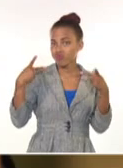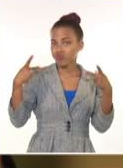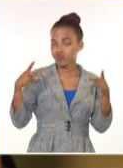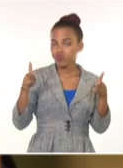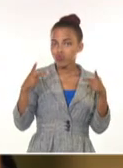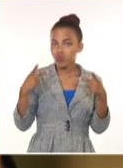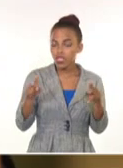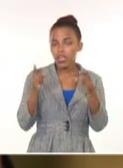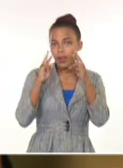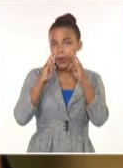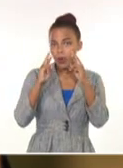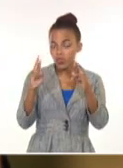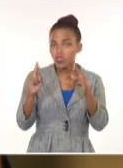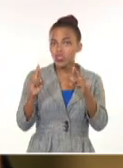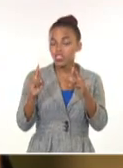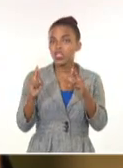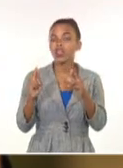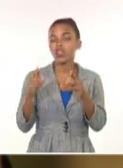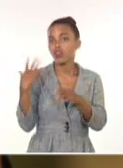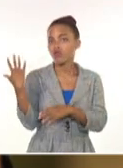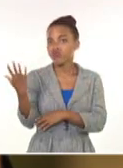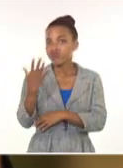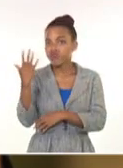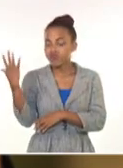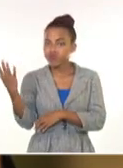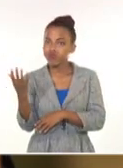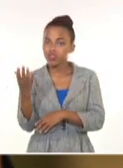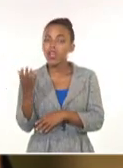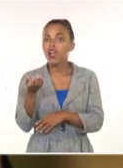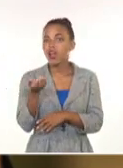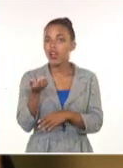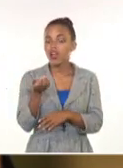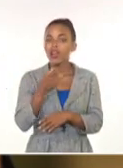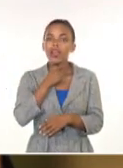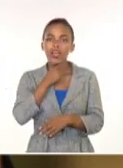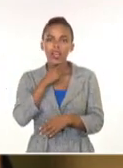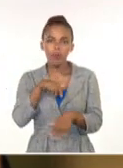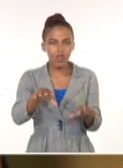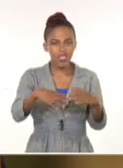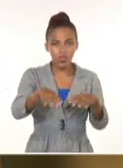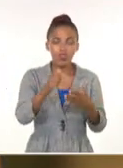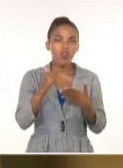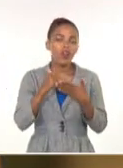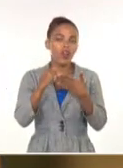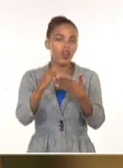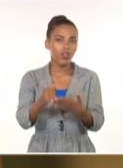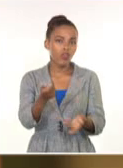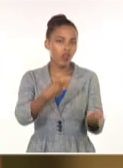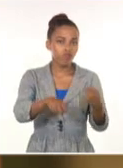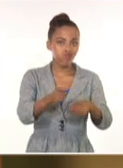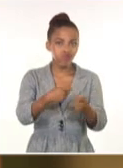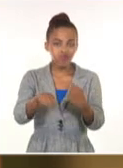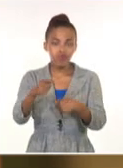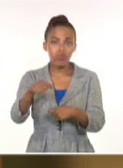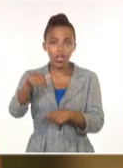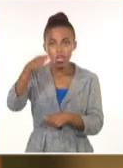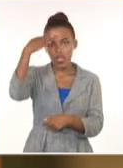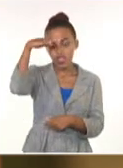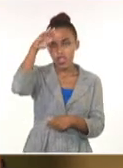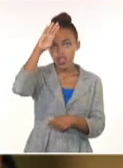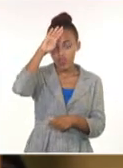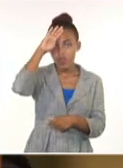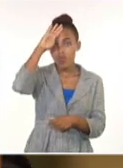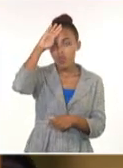existencia de un clima propicio para la inversión extranjera directa en nuestro país, especialmente en el sector agrícola.